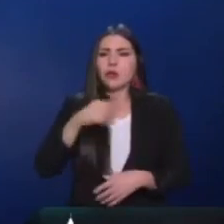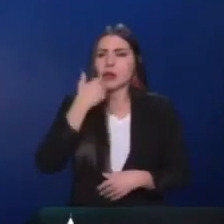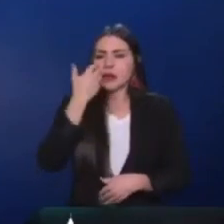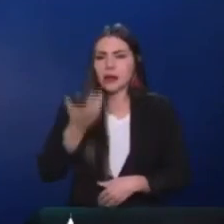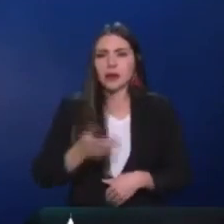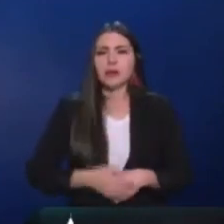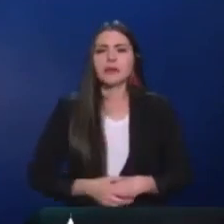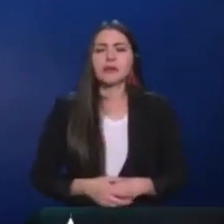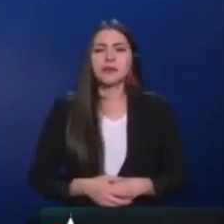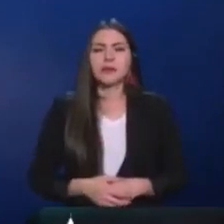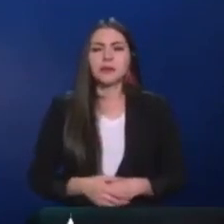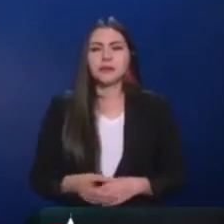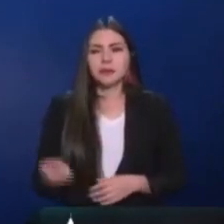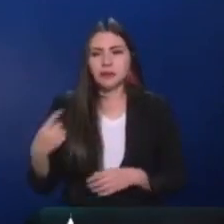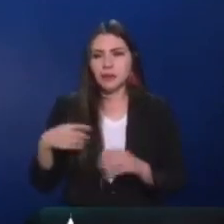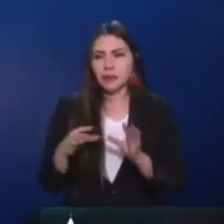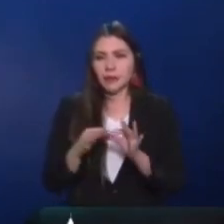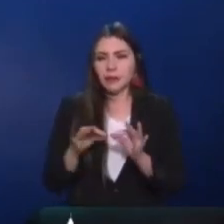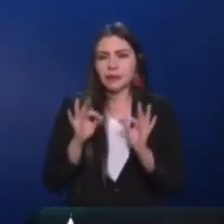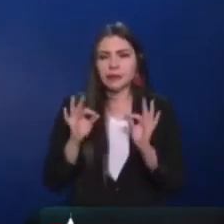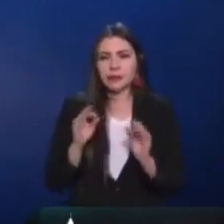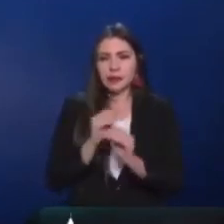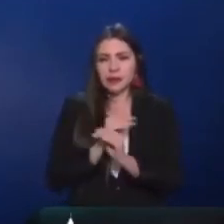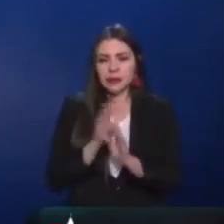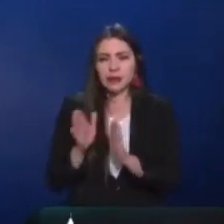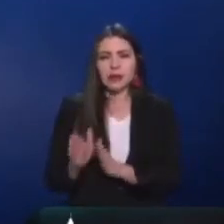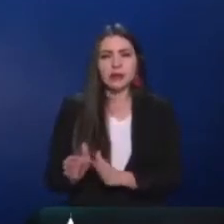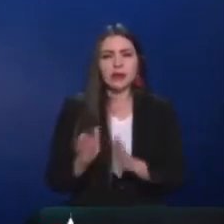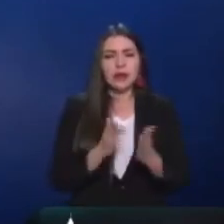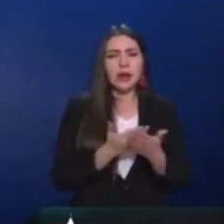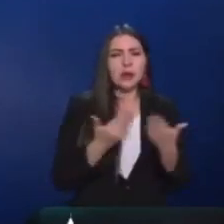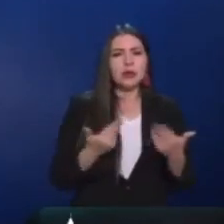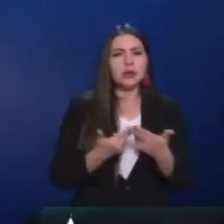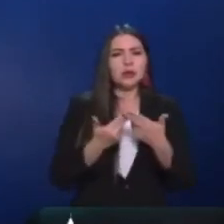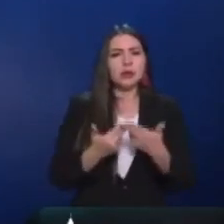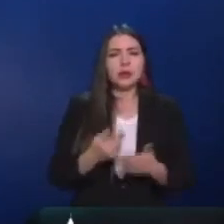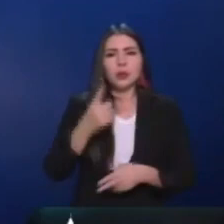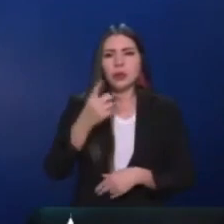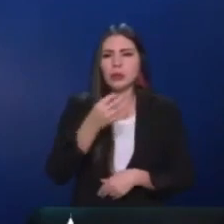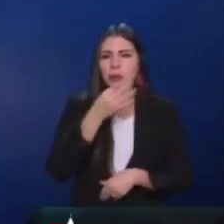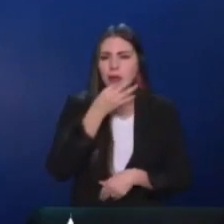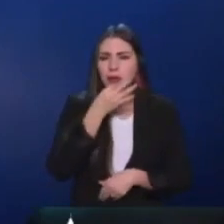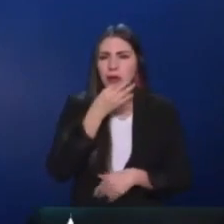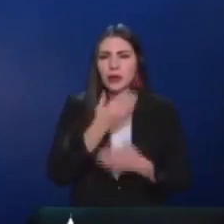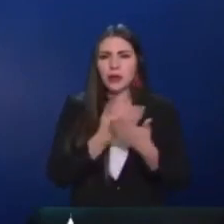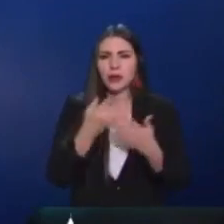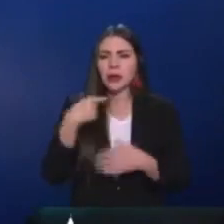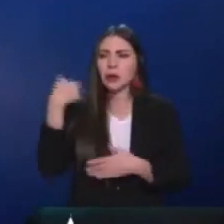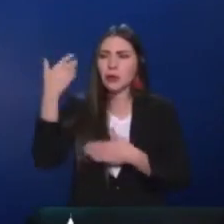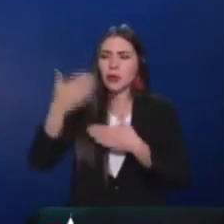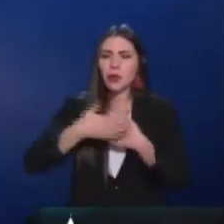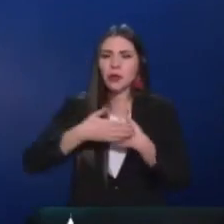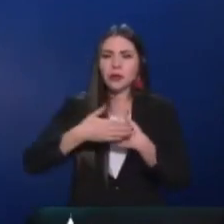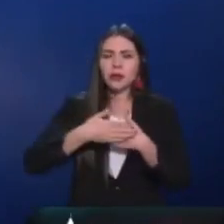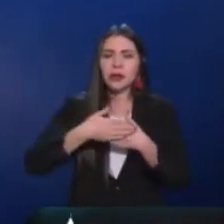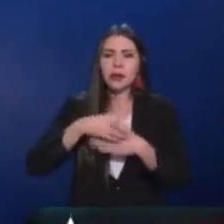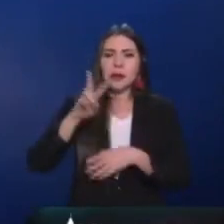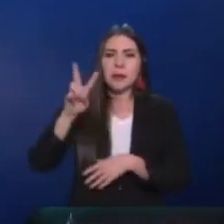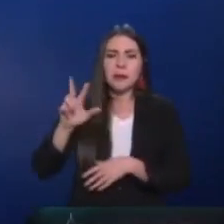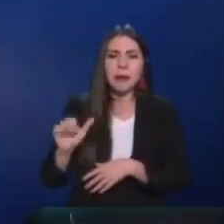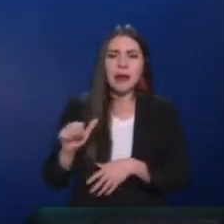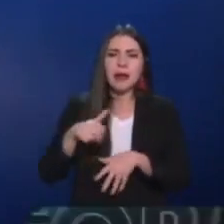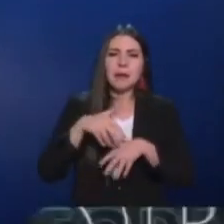rápidamente después de toda esta explicación clarísima que nos has dado. Dentro de las movilizaciones que estamos por ver de